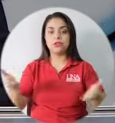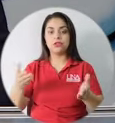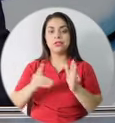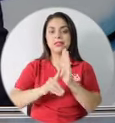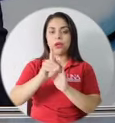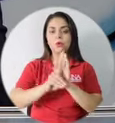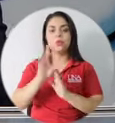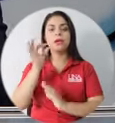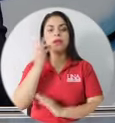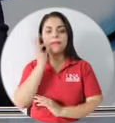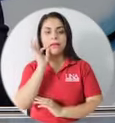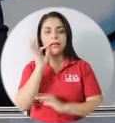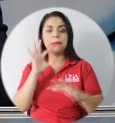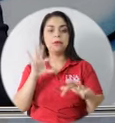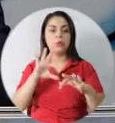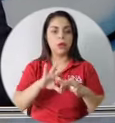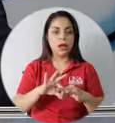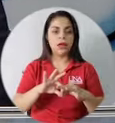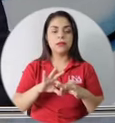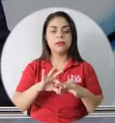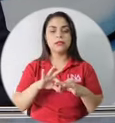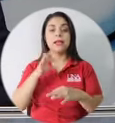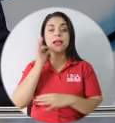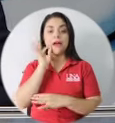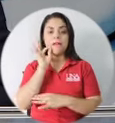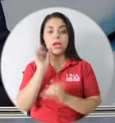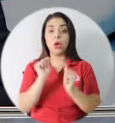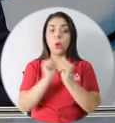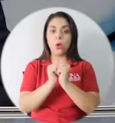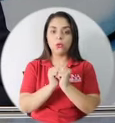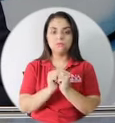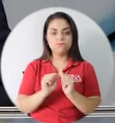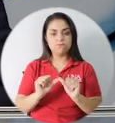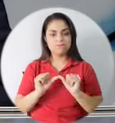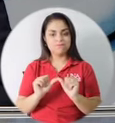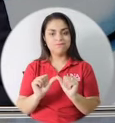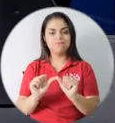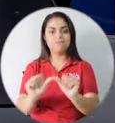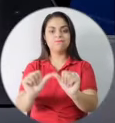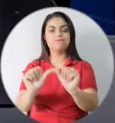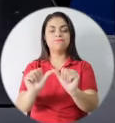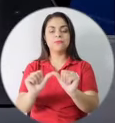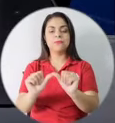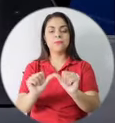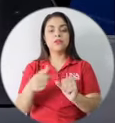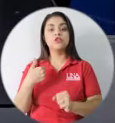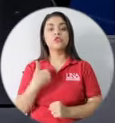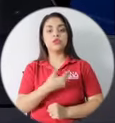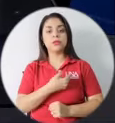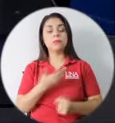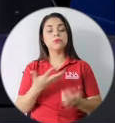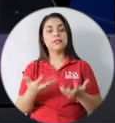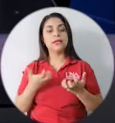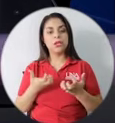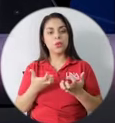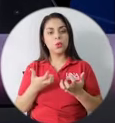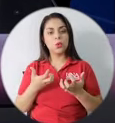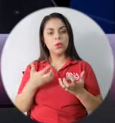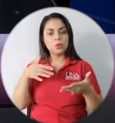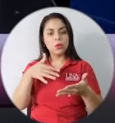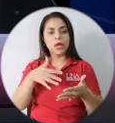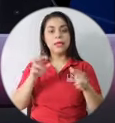café, la vinculación del café con los temas de la sustentabilidad y hemos querido entrarle